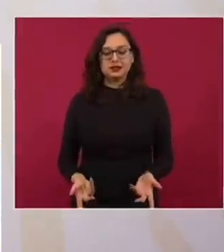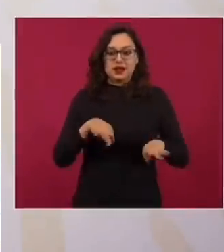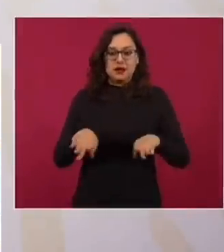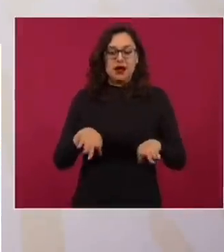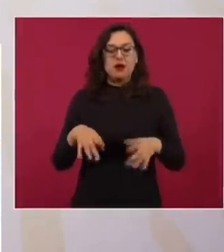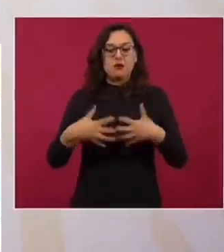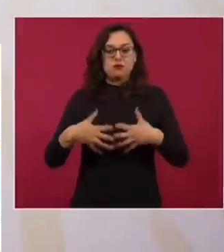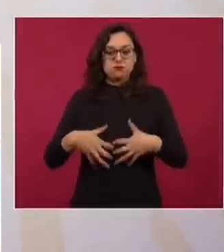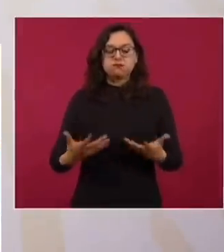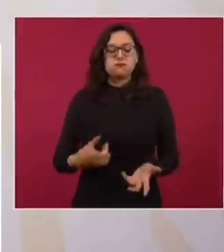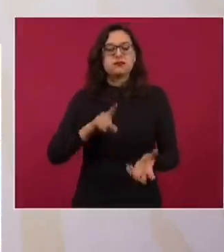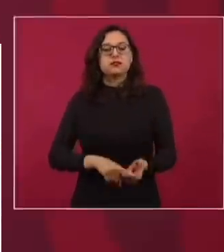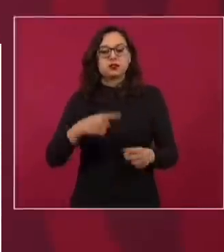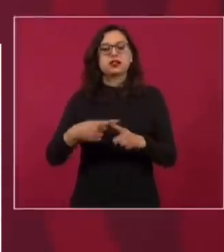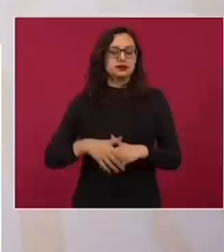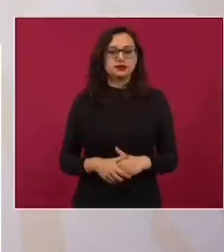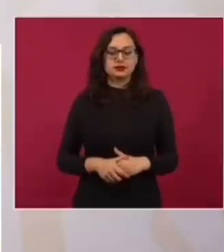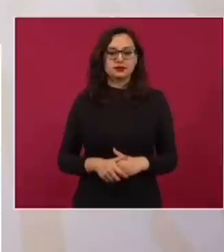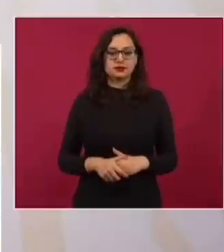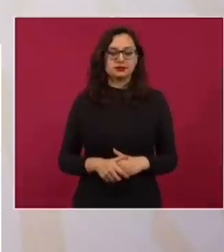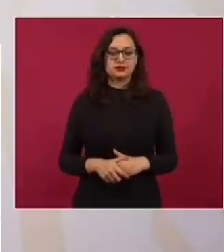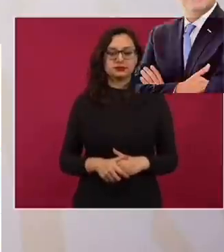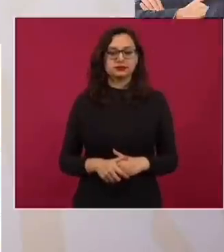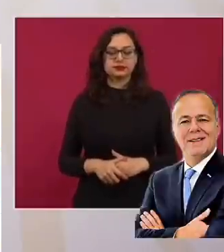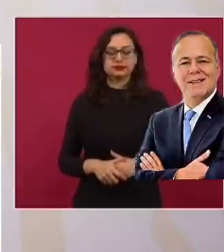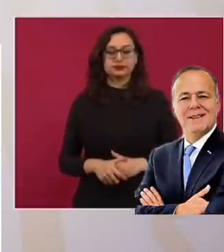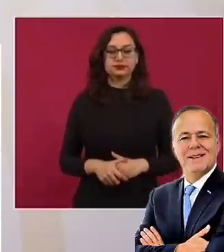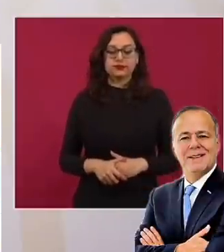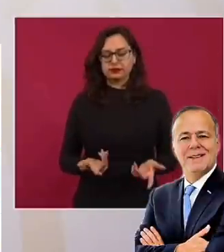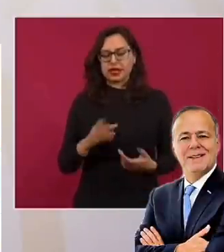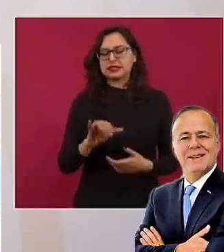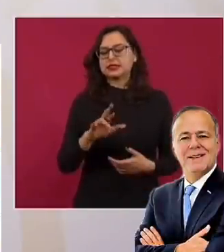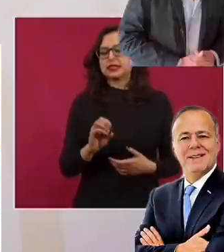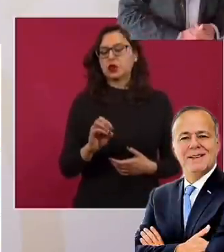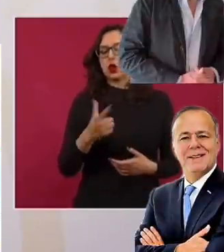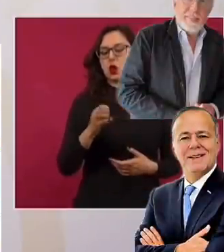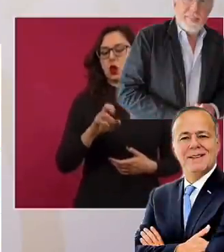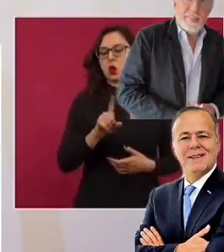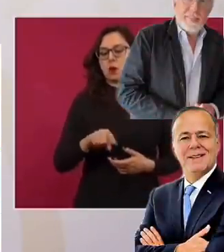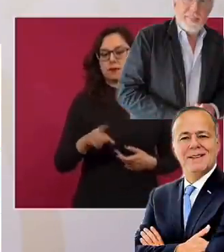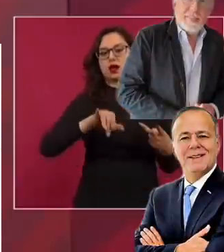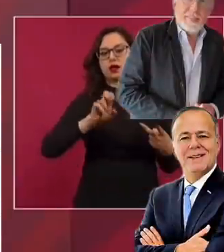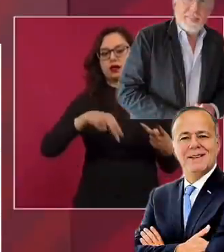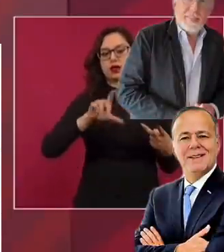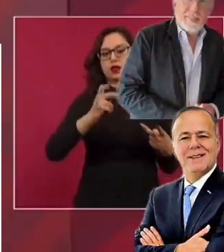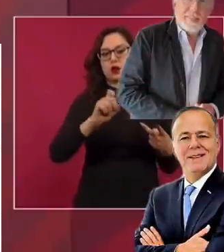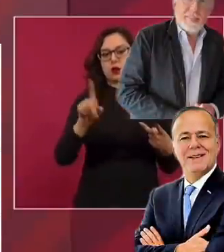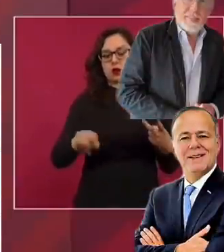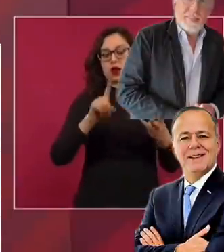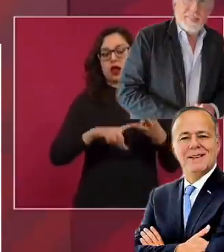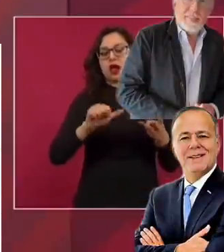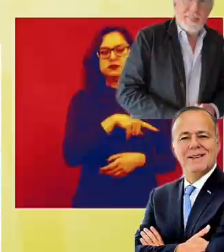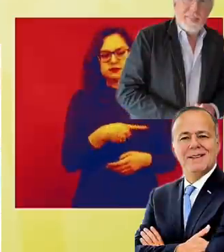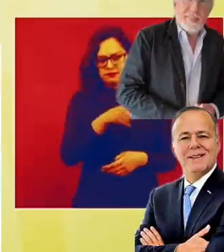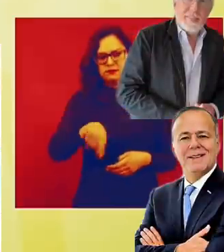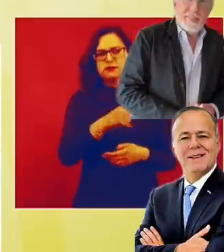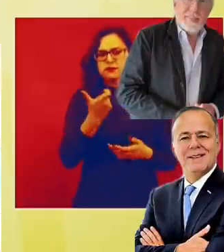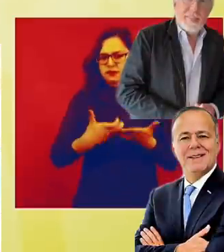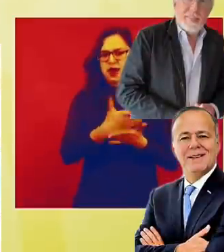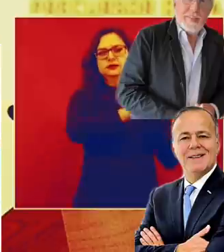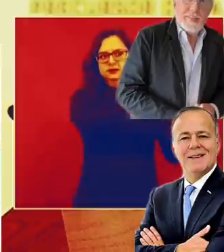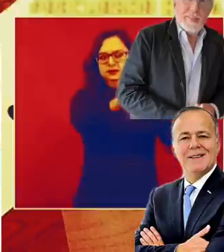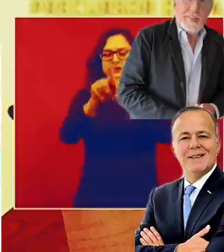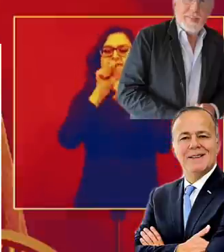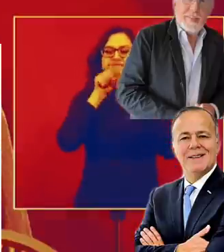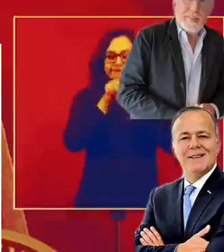con la población hispana. Y Ciro, y Joaquín López Dóriga, y la misma Carmen Aristegui, y